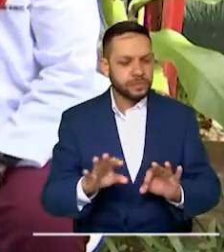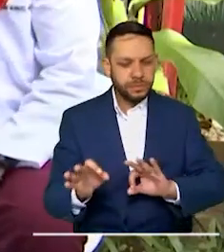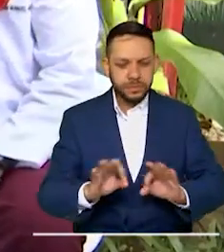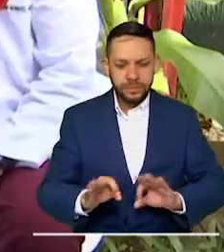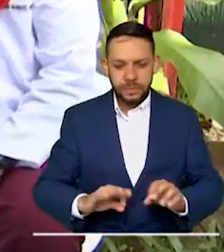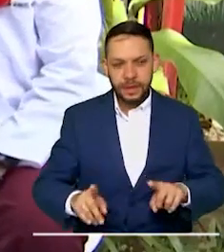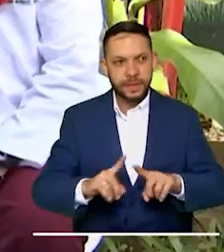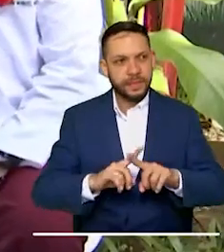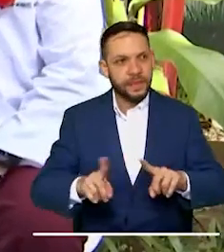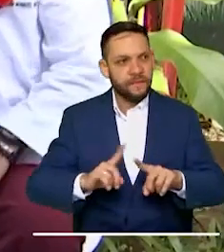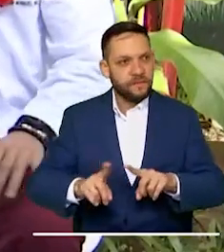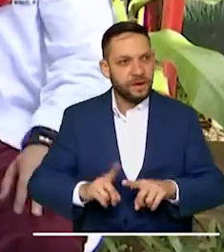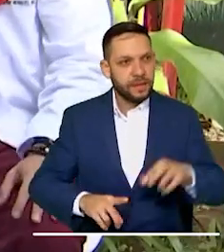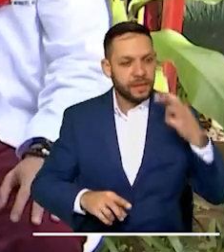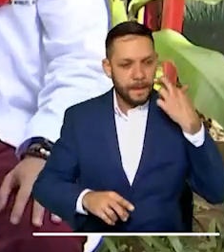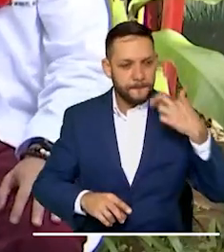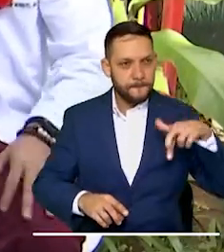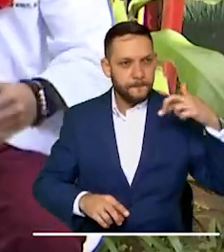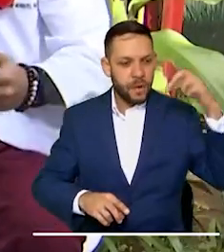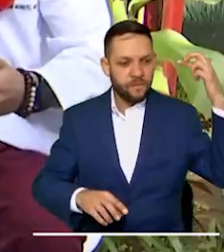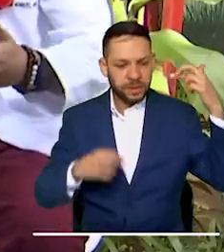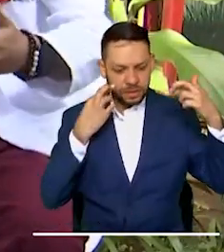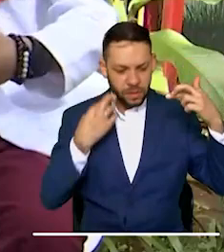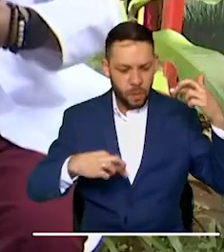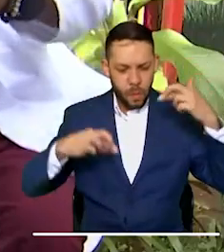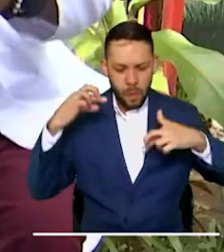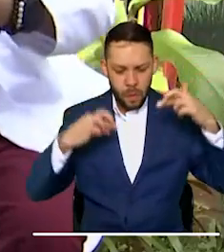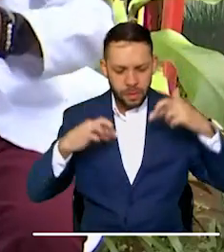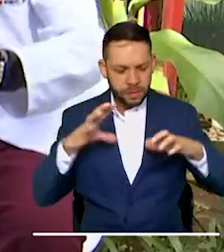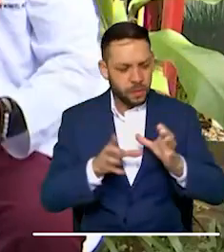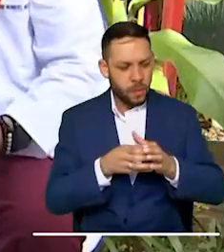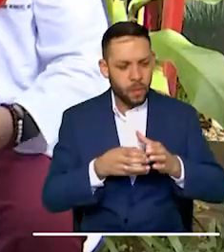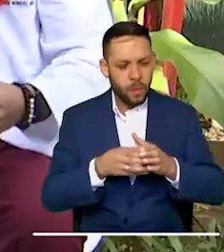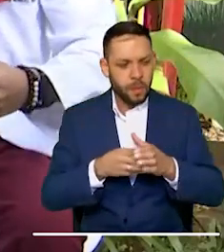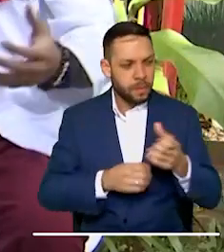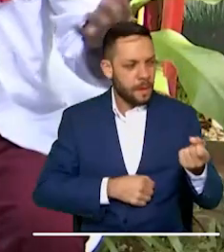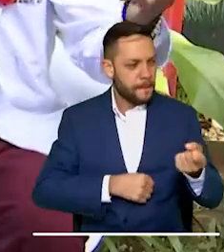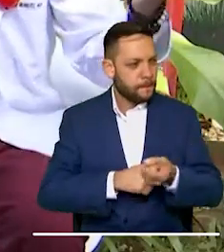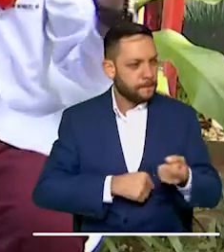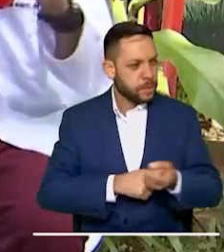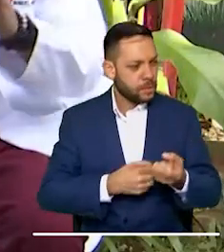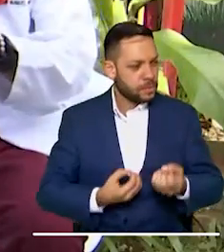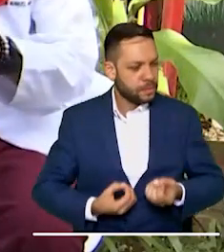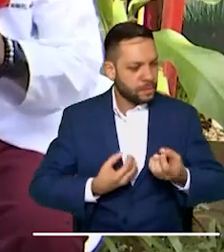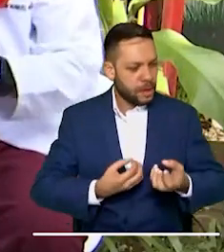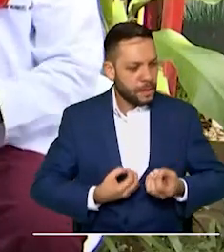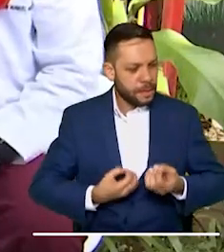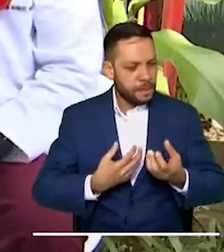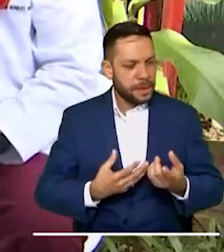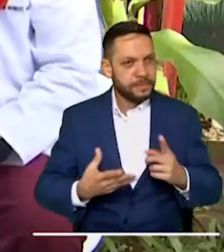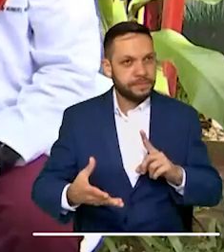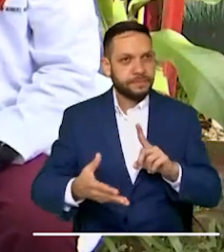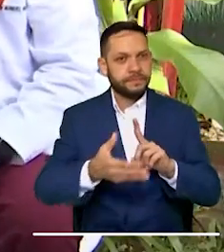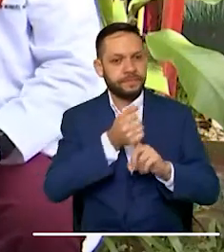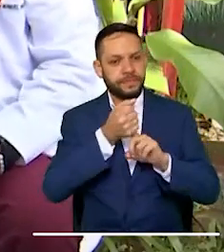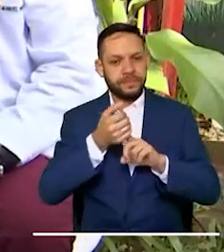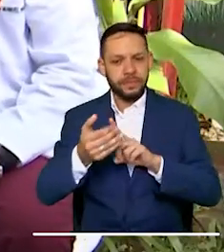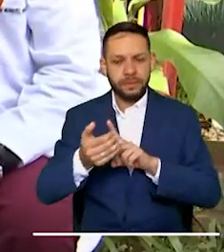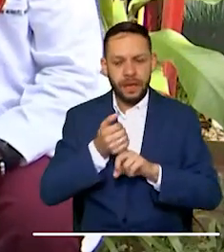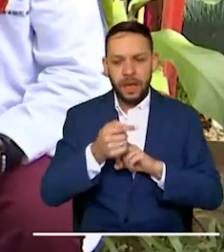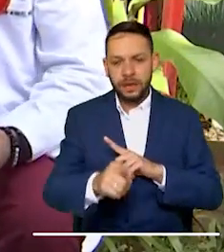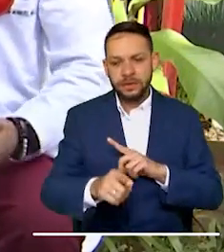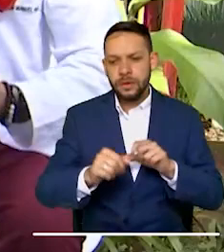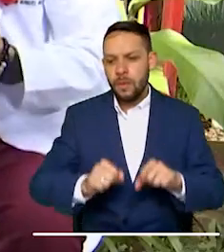múltiples profesionales, un equipo interdisciplinario que colabore al equipo médico para detectar todas estas